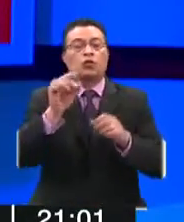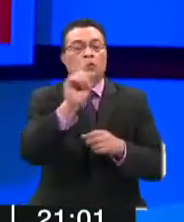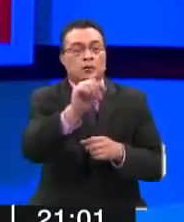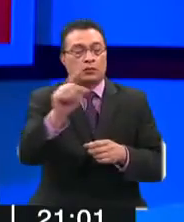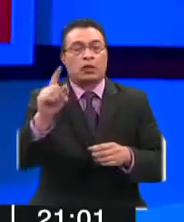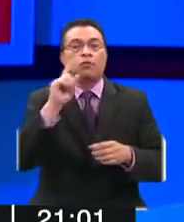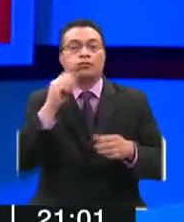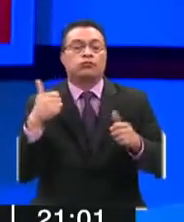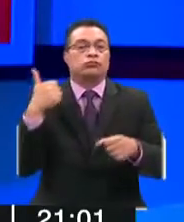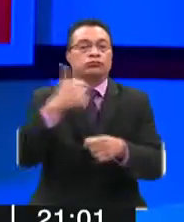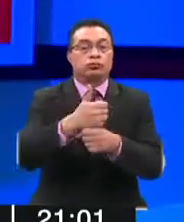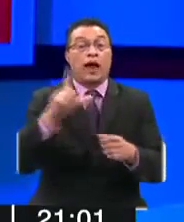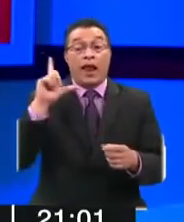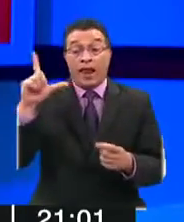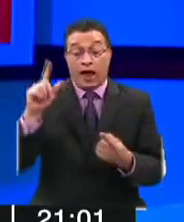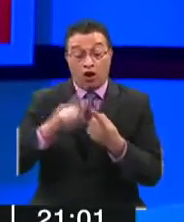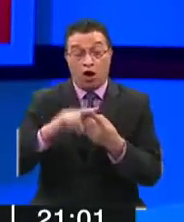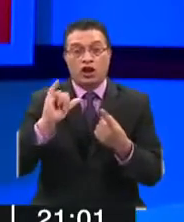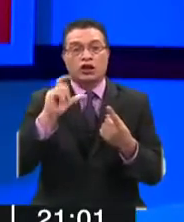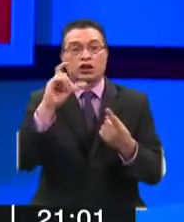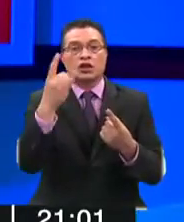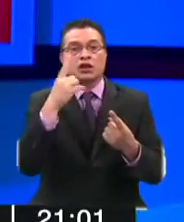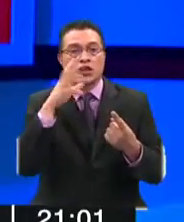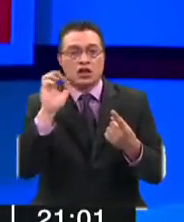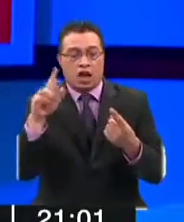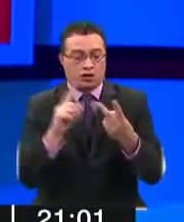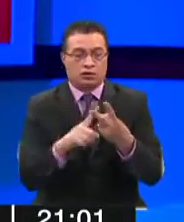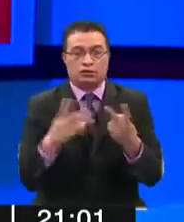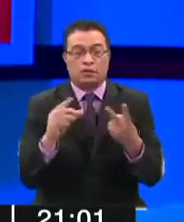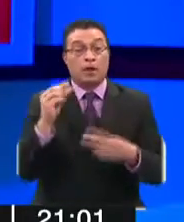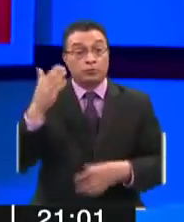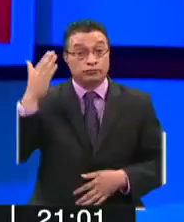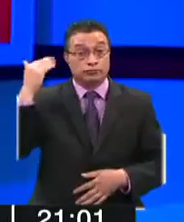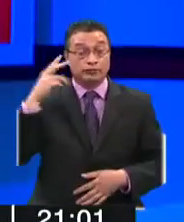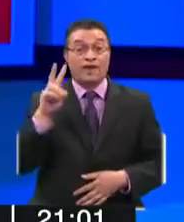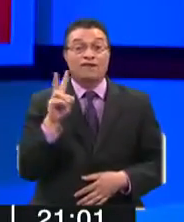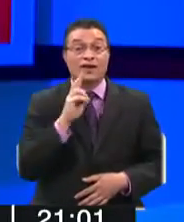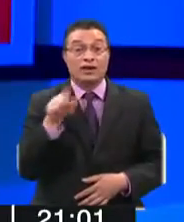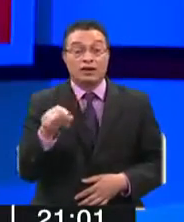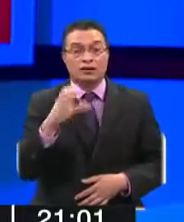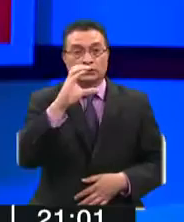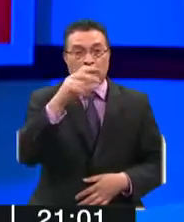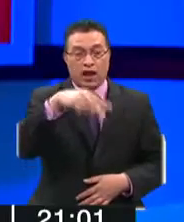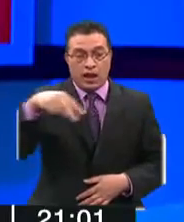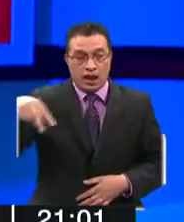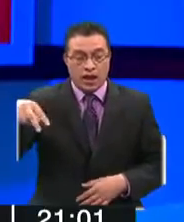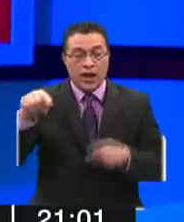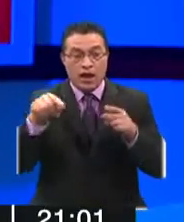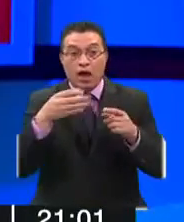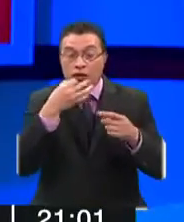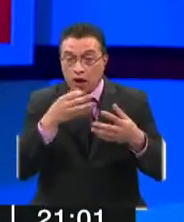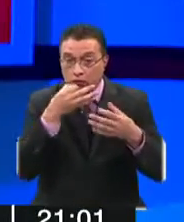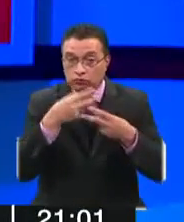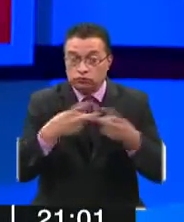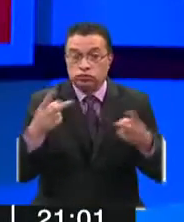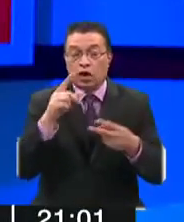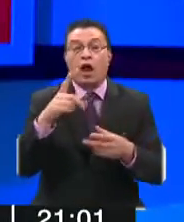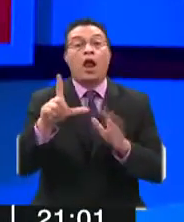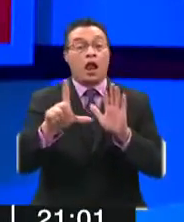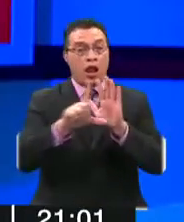candidatos presidenciales, a Ricardo Lagos y a Alejandro Guillé. Pero el pasado viernes, en CNN Prime, José Miguel Insulza descartó una